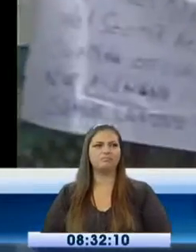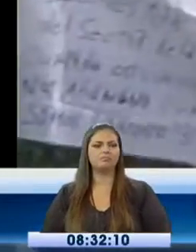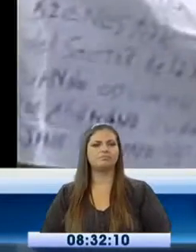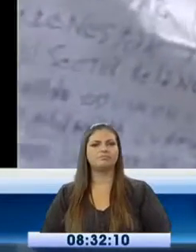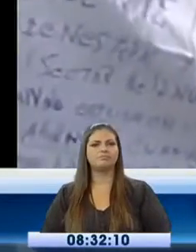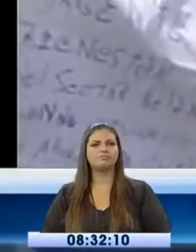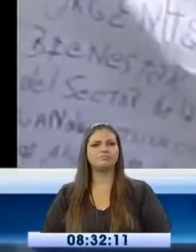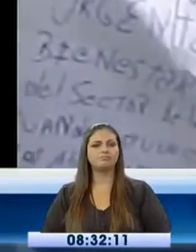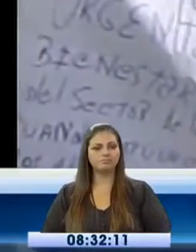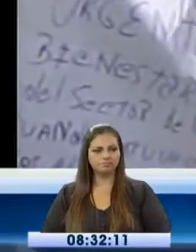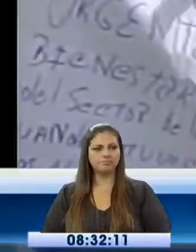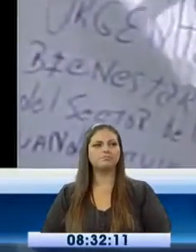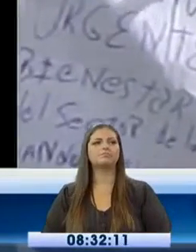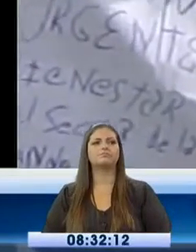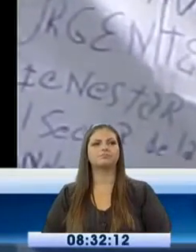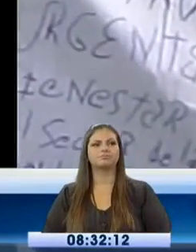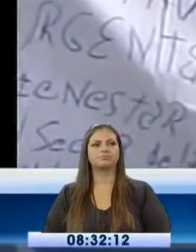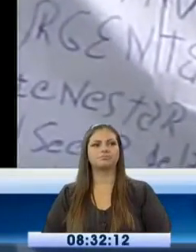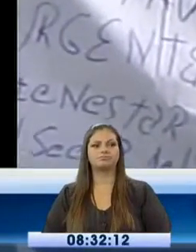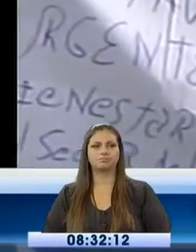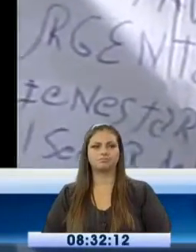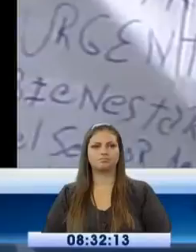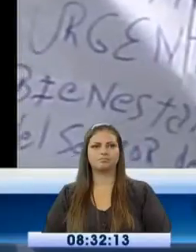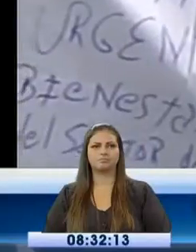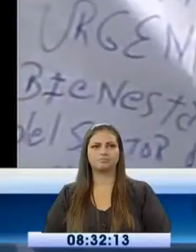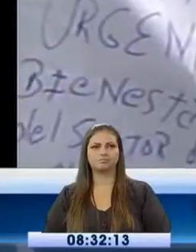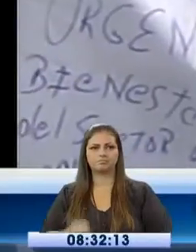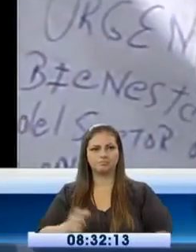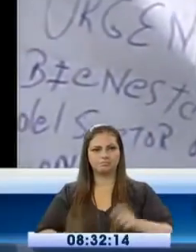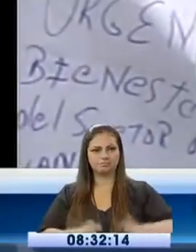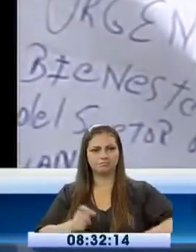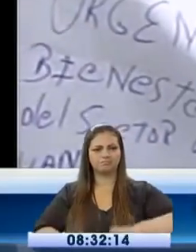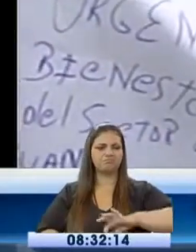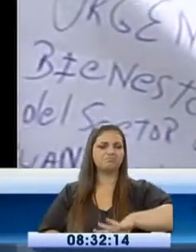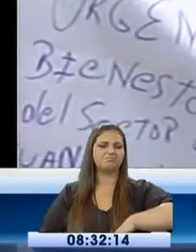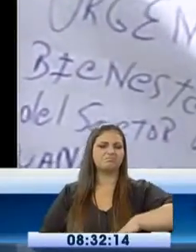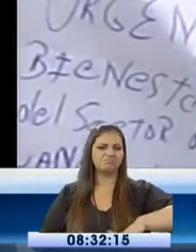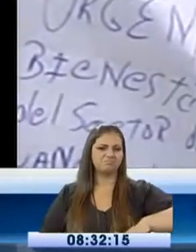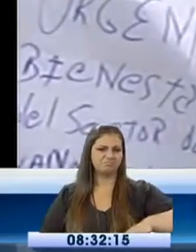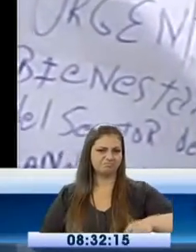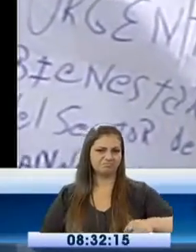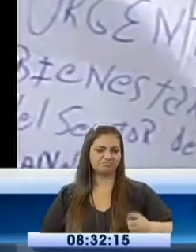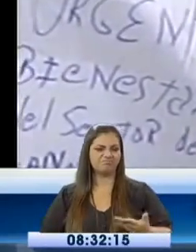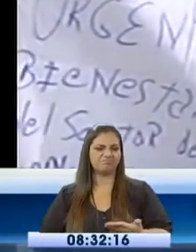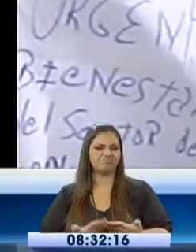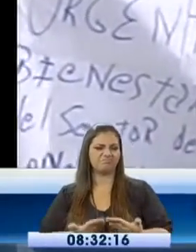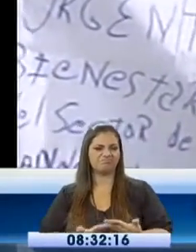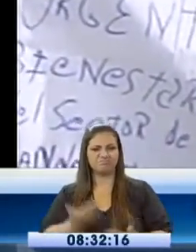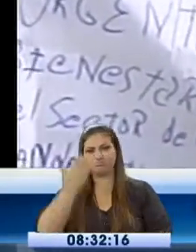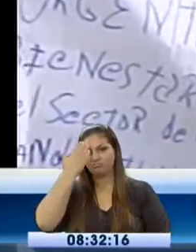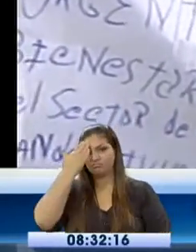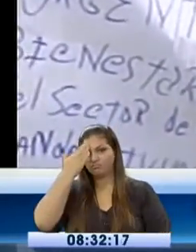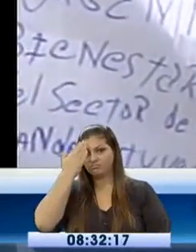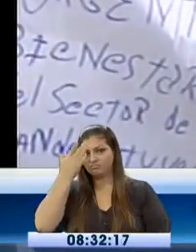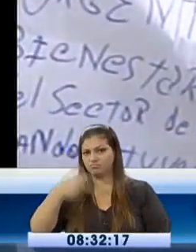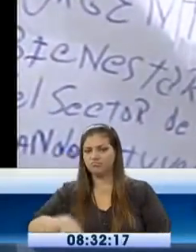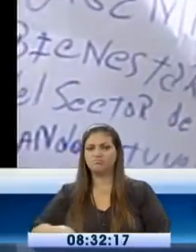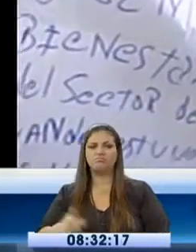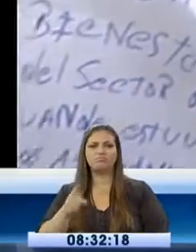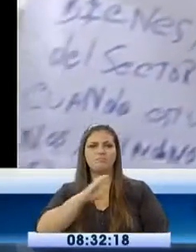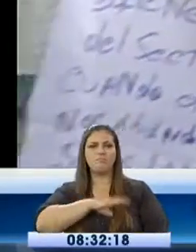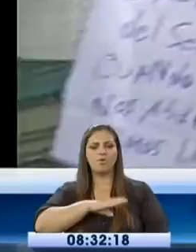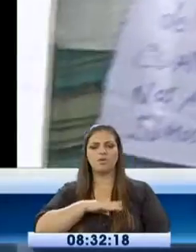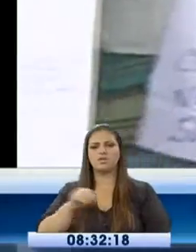de nosotros por estas calles. La delincuencia hace de la suya, aprovechando el estado de las calles, sí. Y tenemos